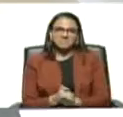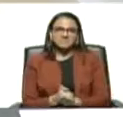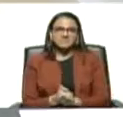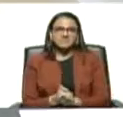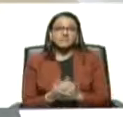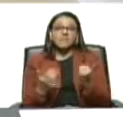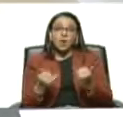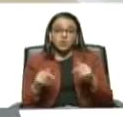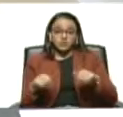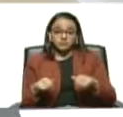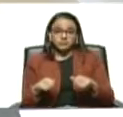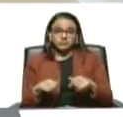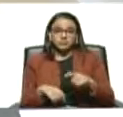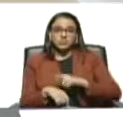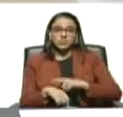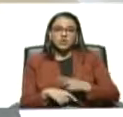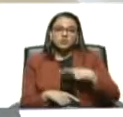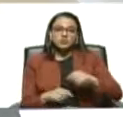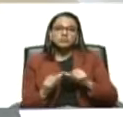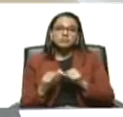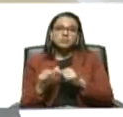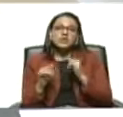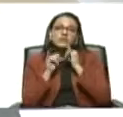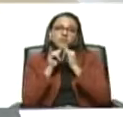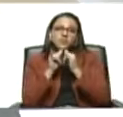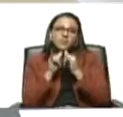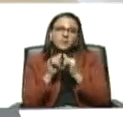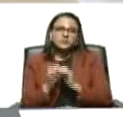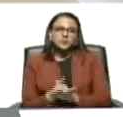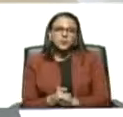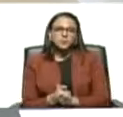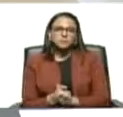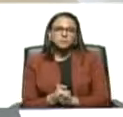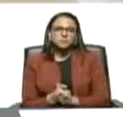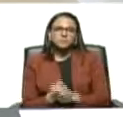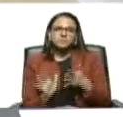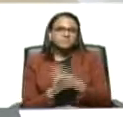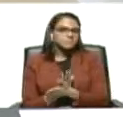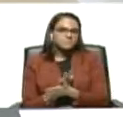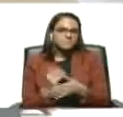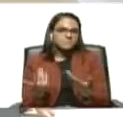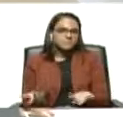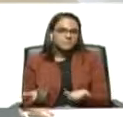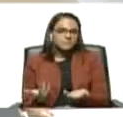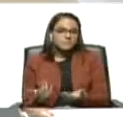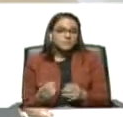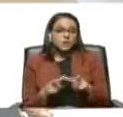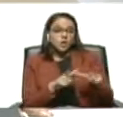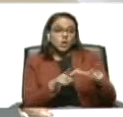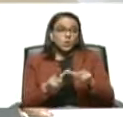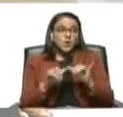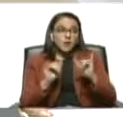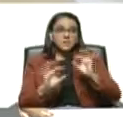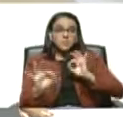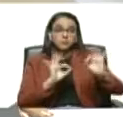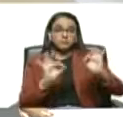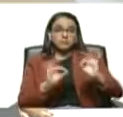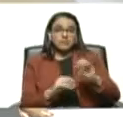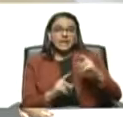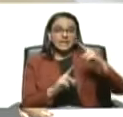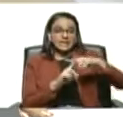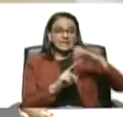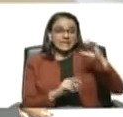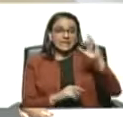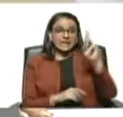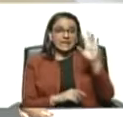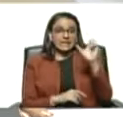Bien, nosotros a esta hora avanzamos con más informaciones y es que en la sala José Félix Rivas del Teatro Teresa Carreño se realiza